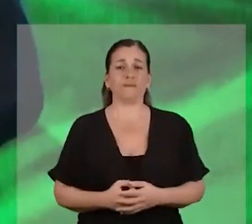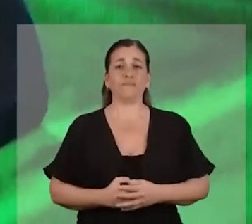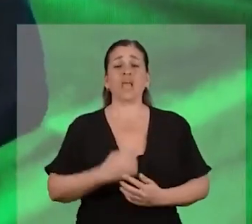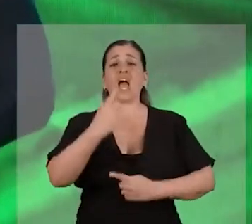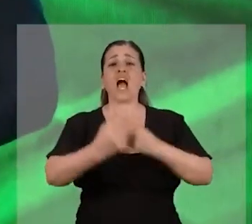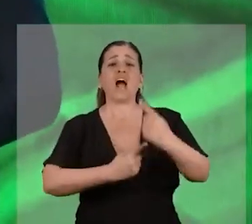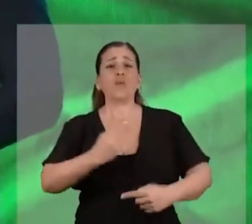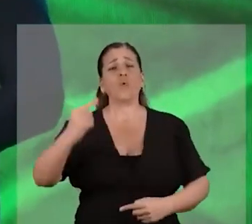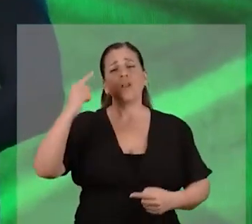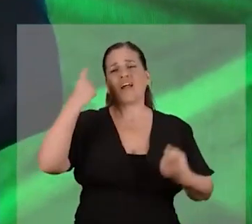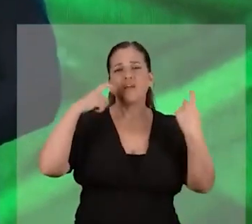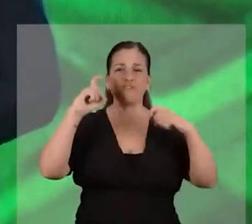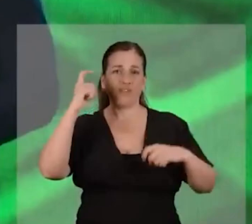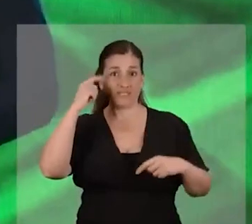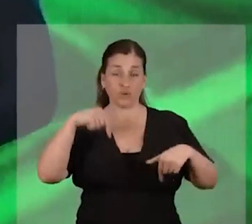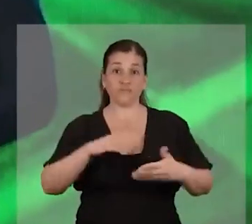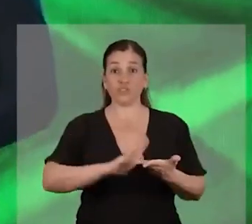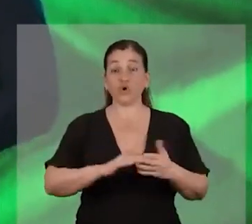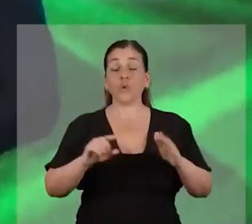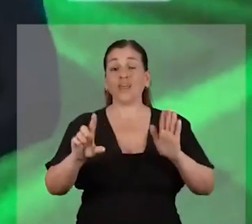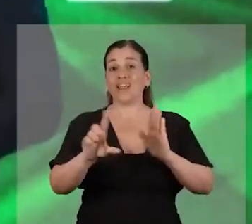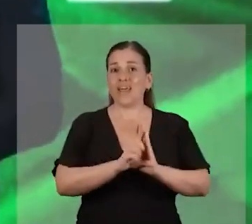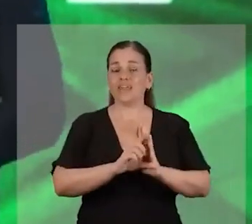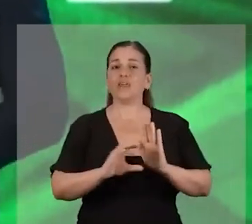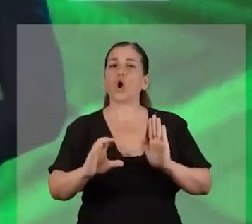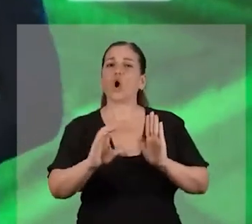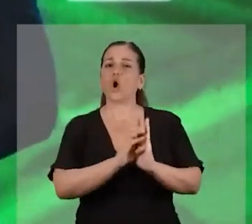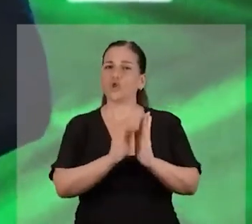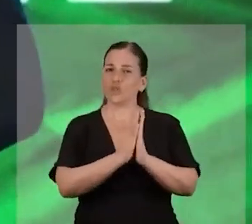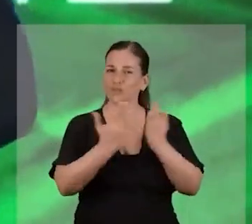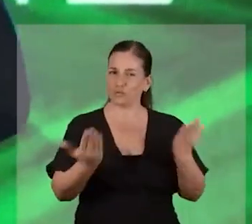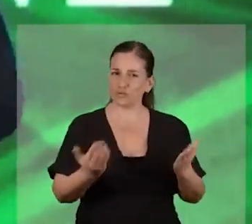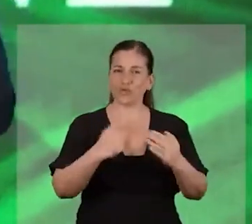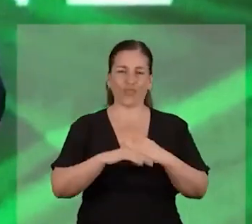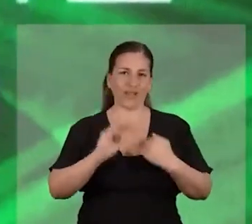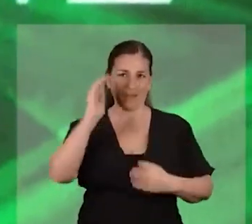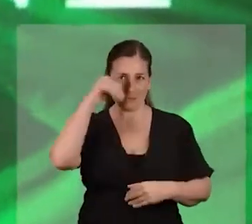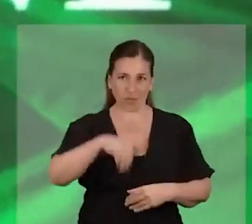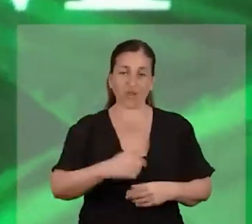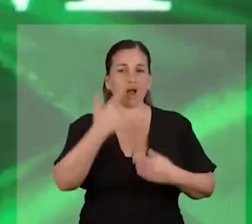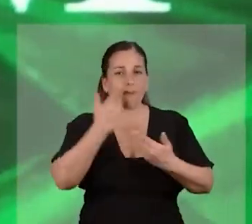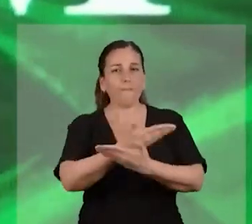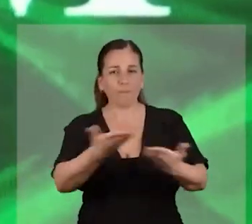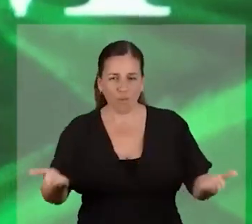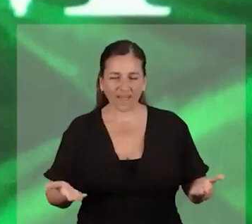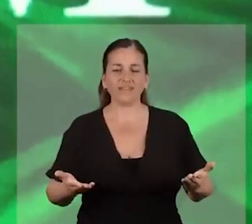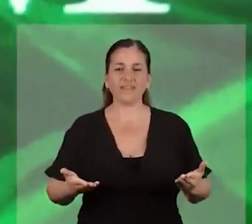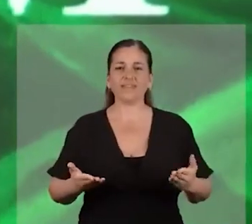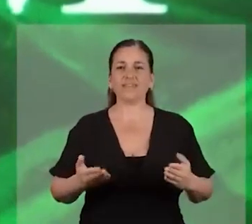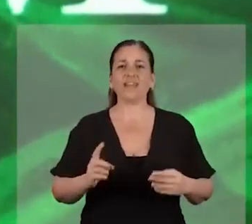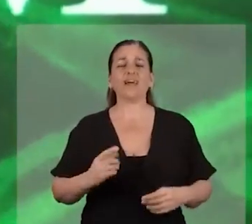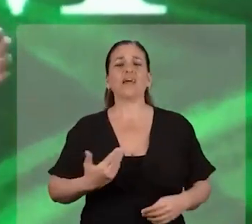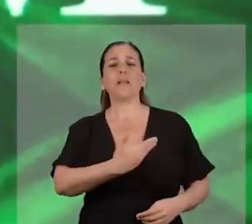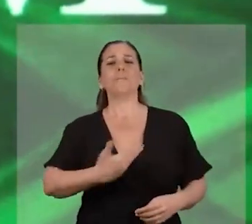algunas breves reflexiones. La Constitución de la República establece, a diferencia de otras, que